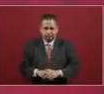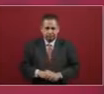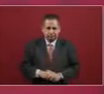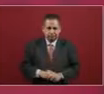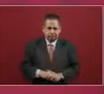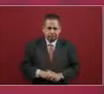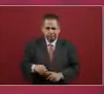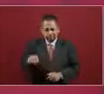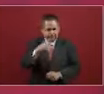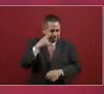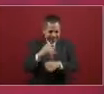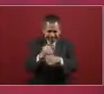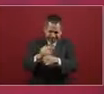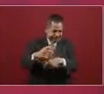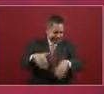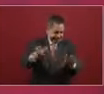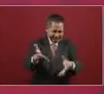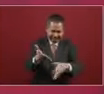Averigüen ustedes.